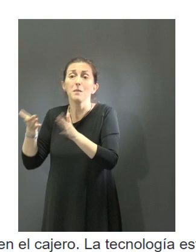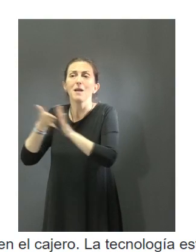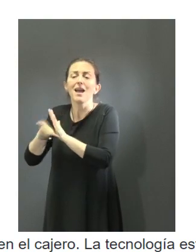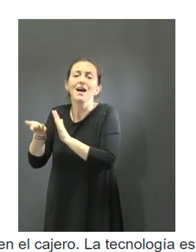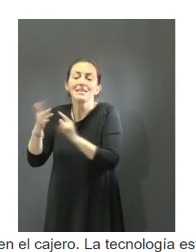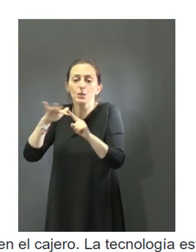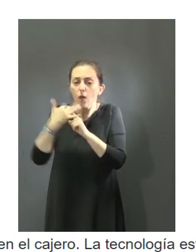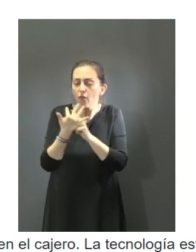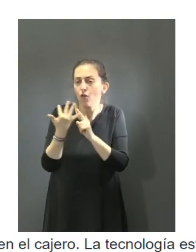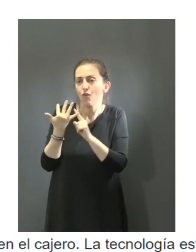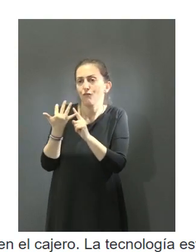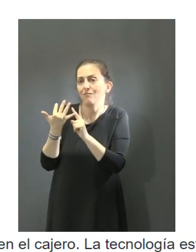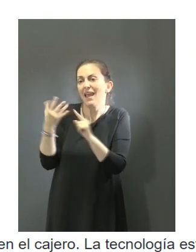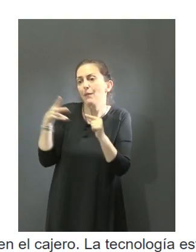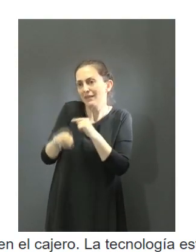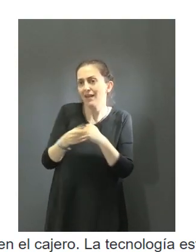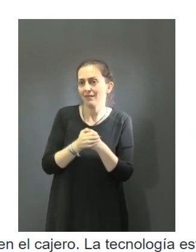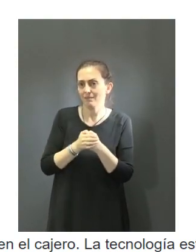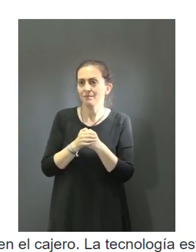esta situación.